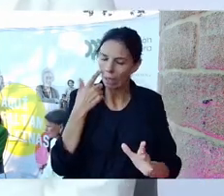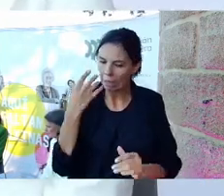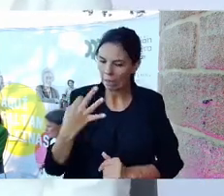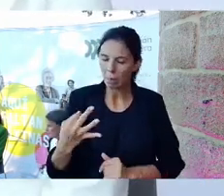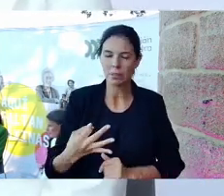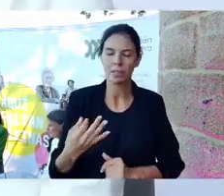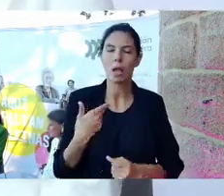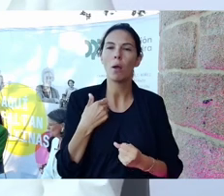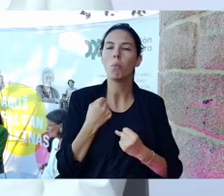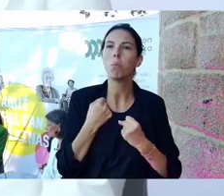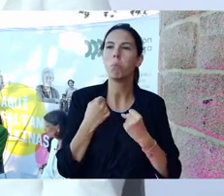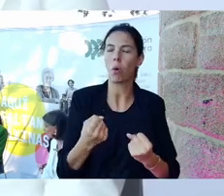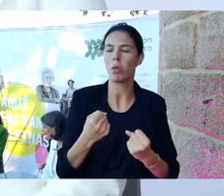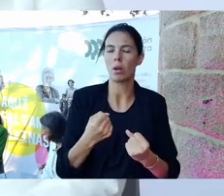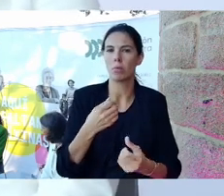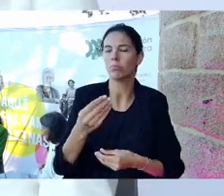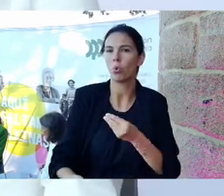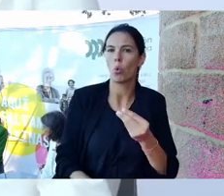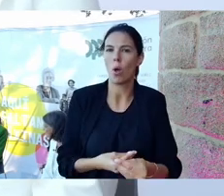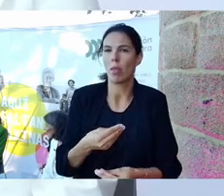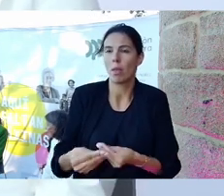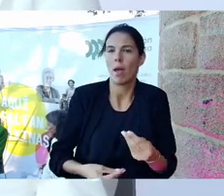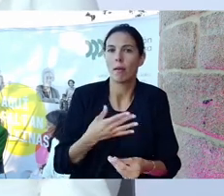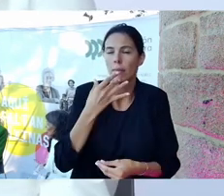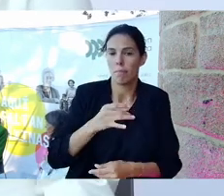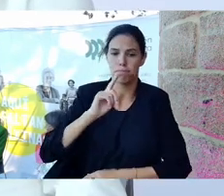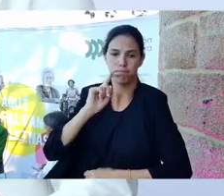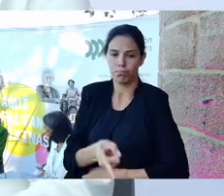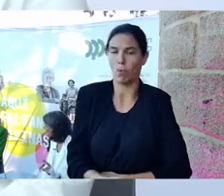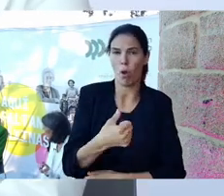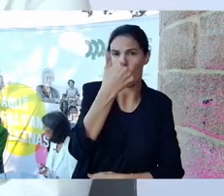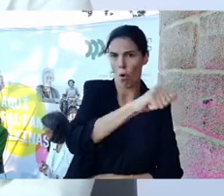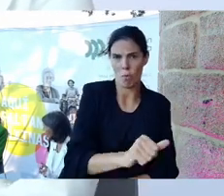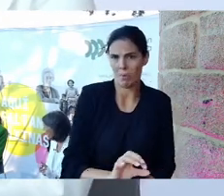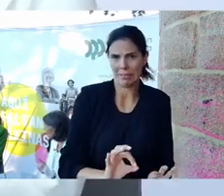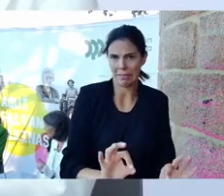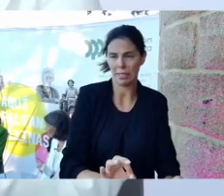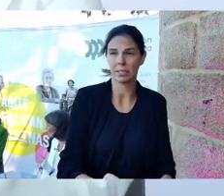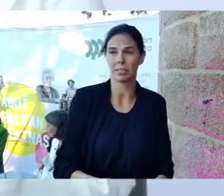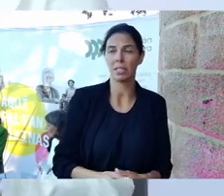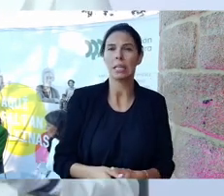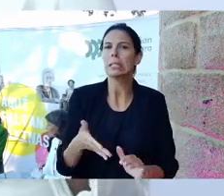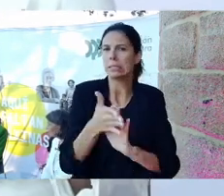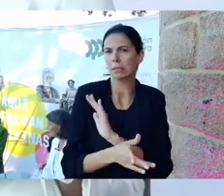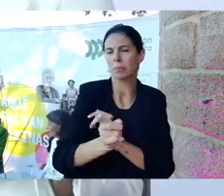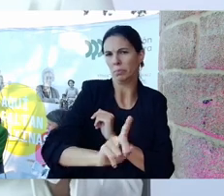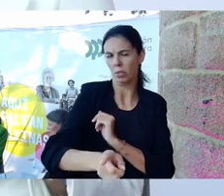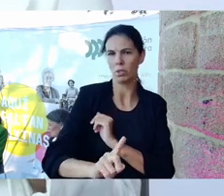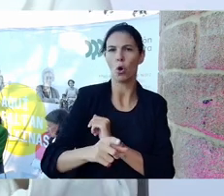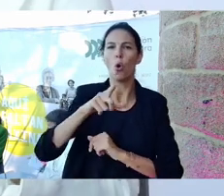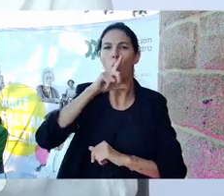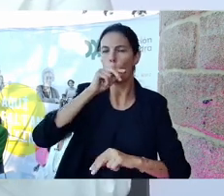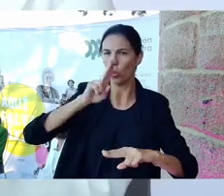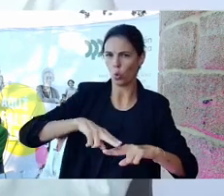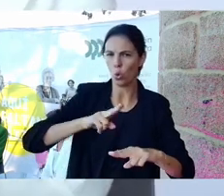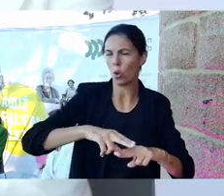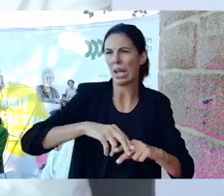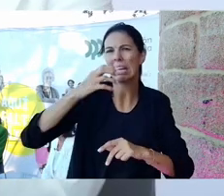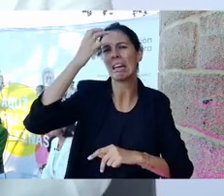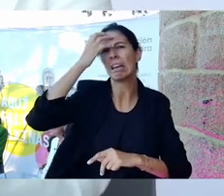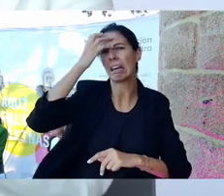que el poder lo ejercían abrumadoramente los hombres. No habría sido así siempre, ¿eh?